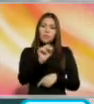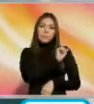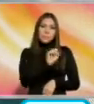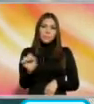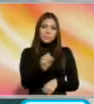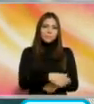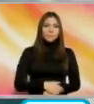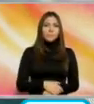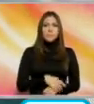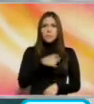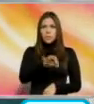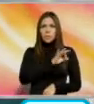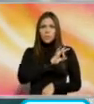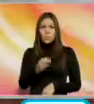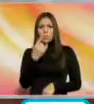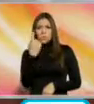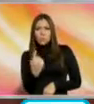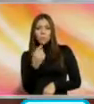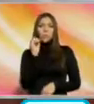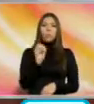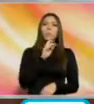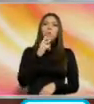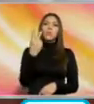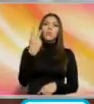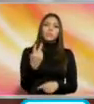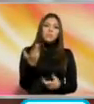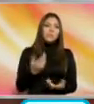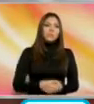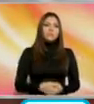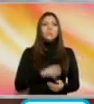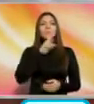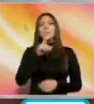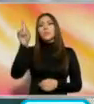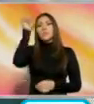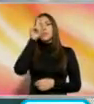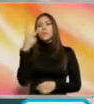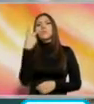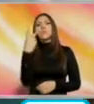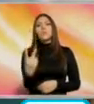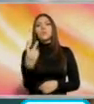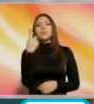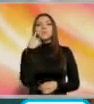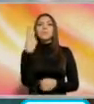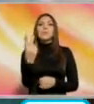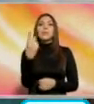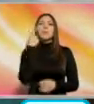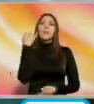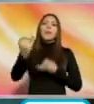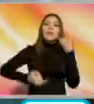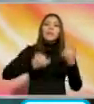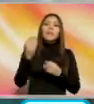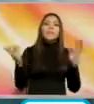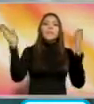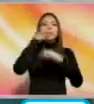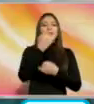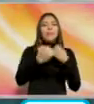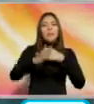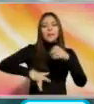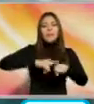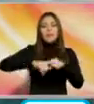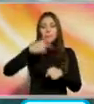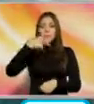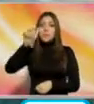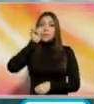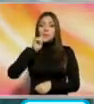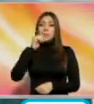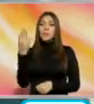¿Y puedes tener uno o es recomendable tener la pareja? Es recomendable tener la pareja para Ya. que jueguen, para que se Sí. diviertan todo el día y pues bueno, siempre investigar antes